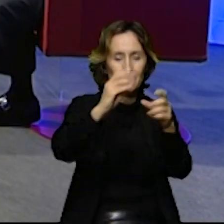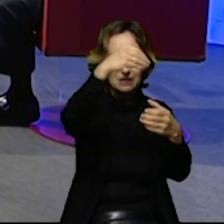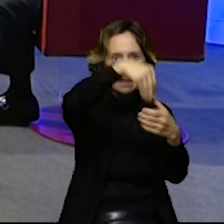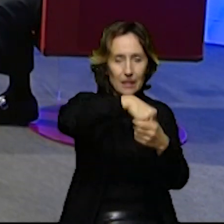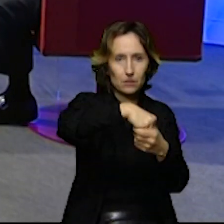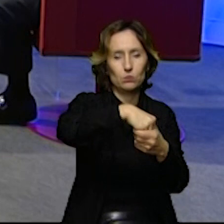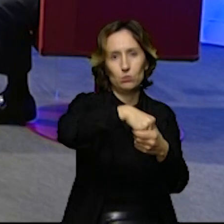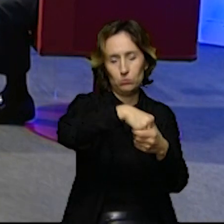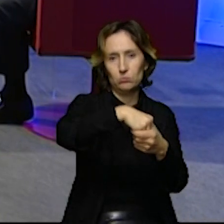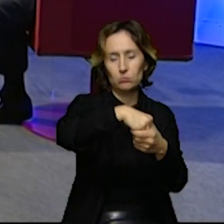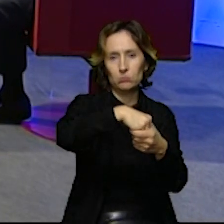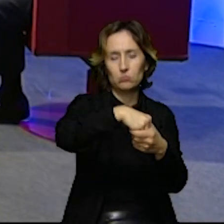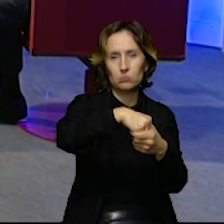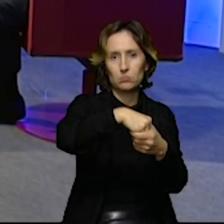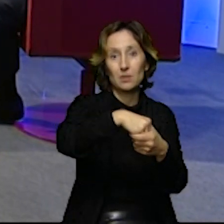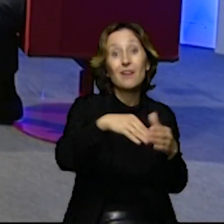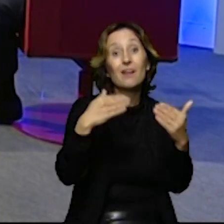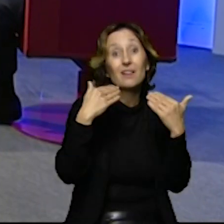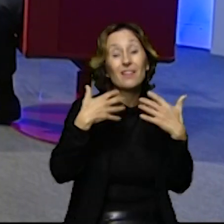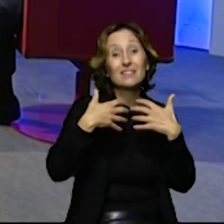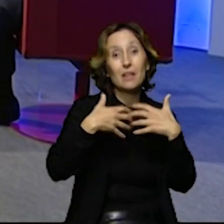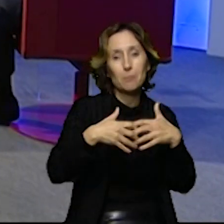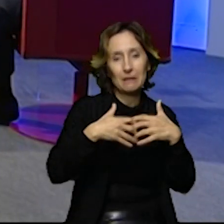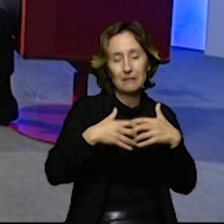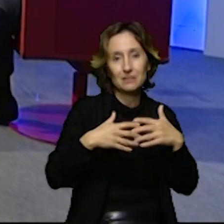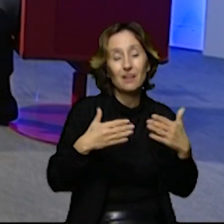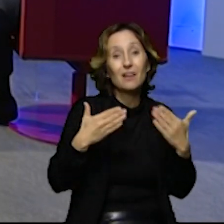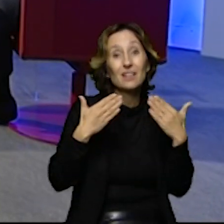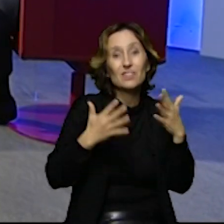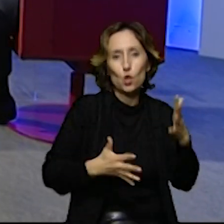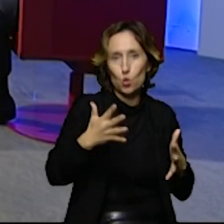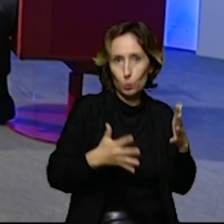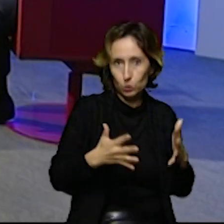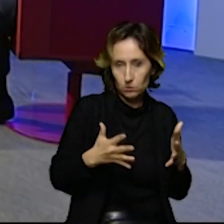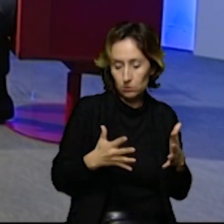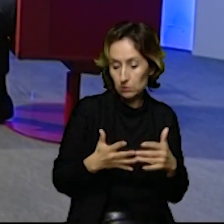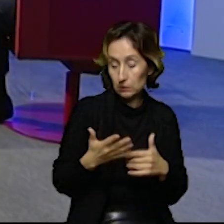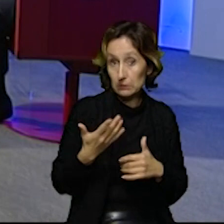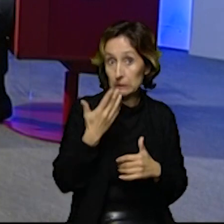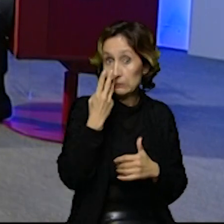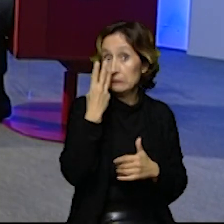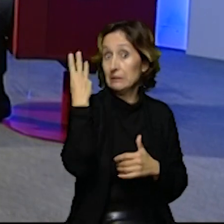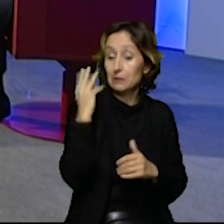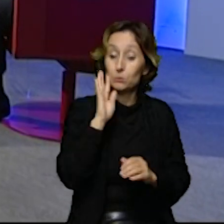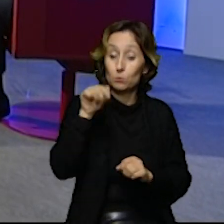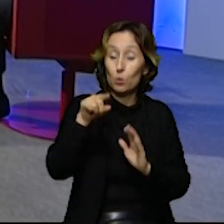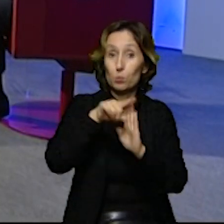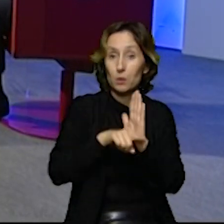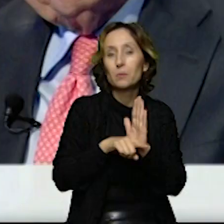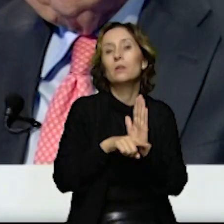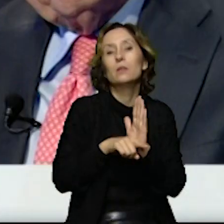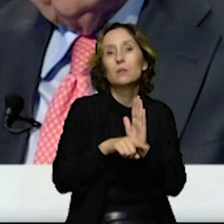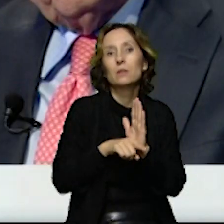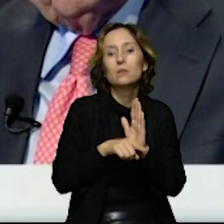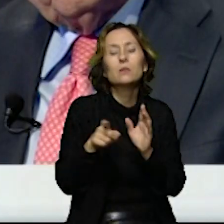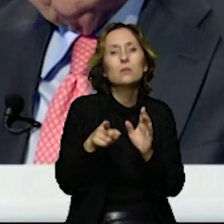en las industrias, de las máquinas, de los robots. Hace 2 años, en este mismo programa, hablábamos de esto. ¿Ha habido algún